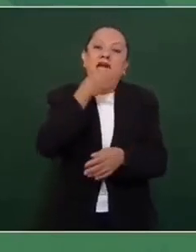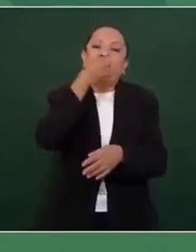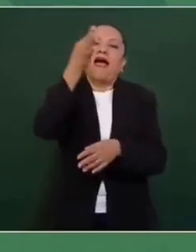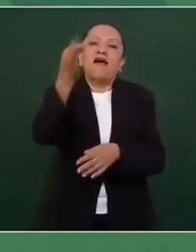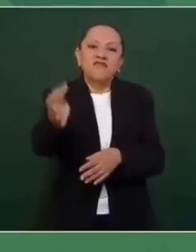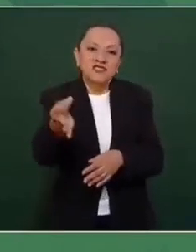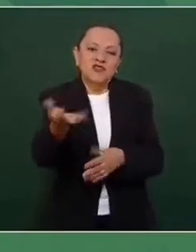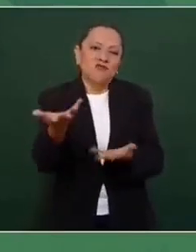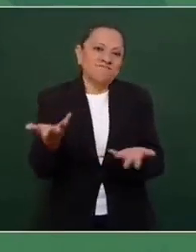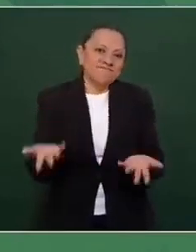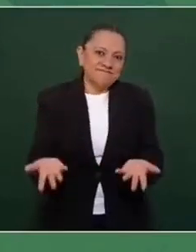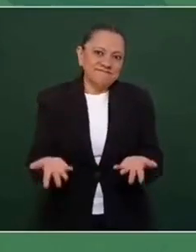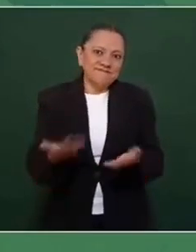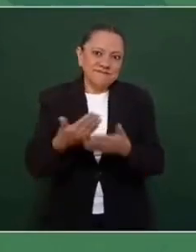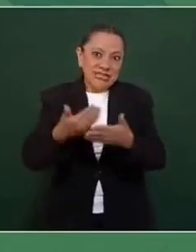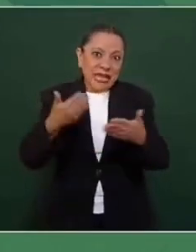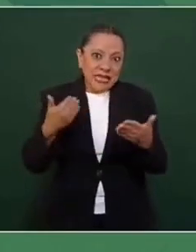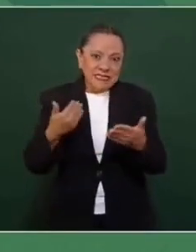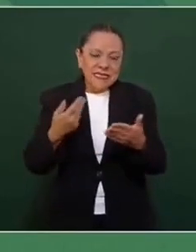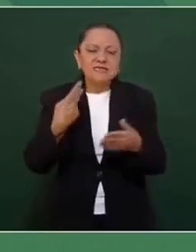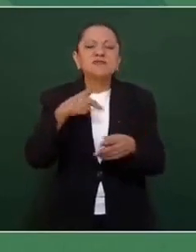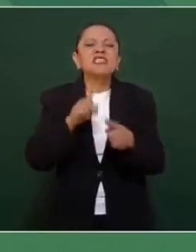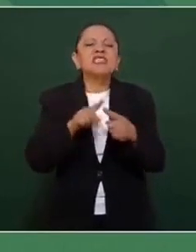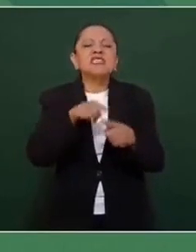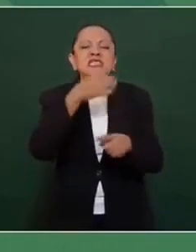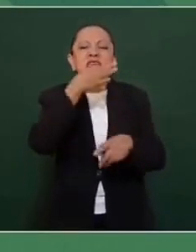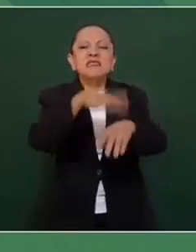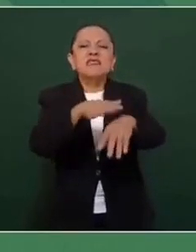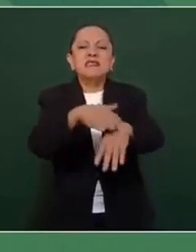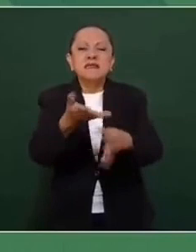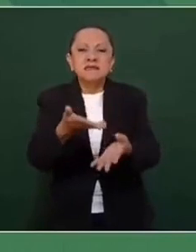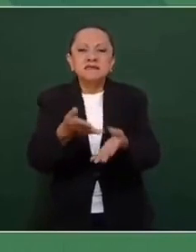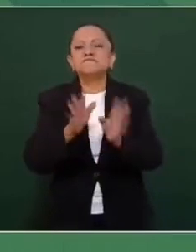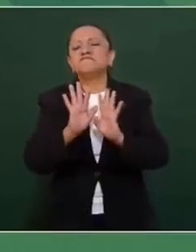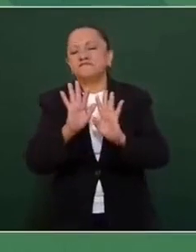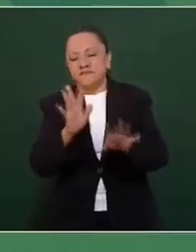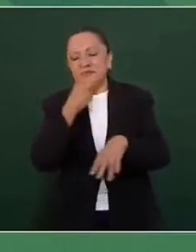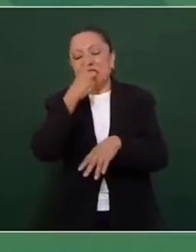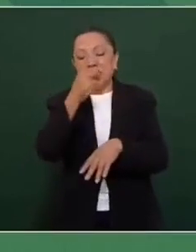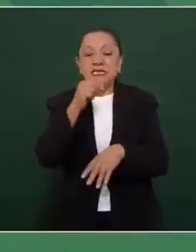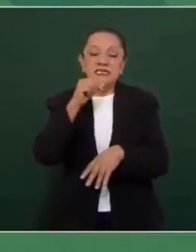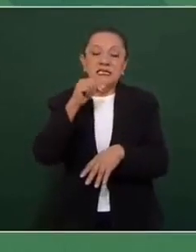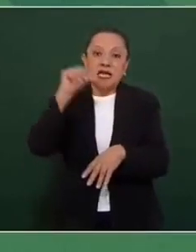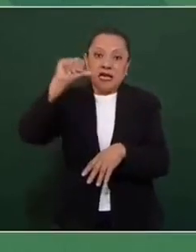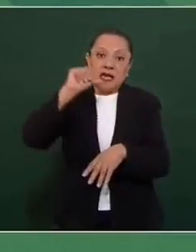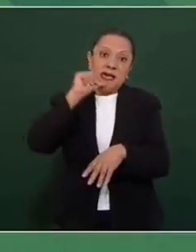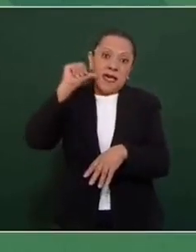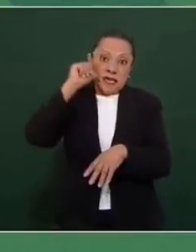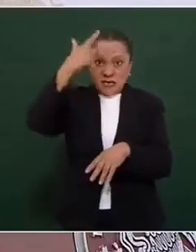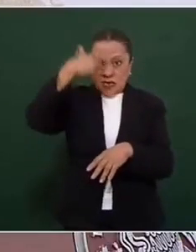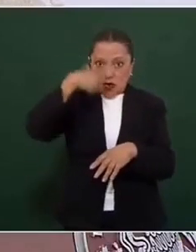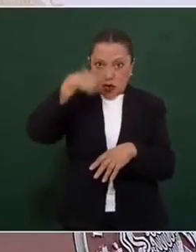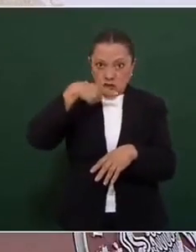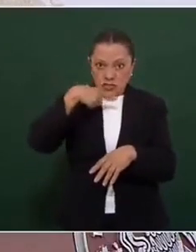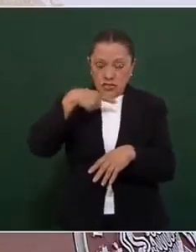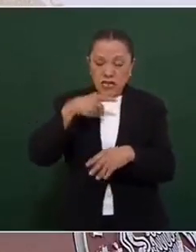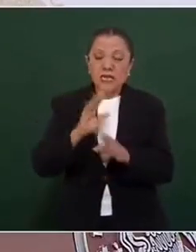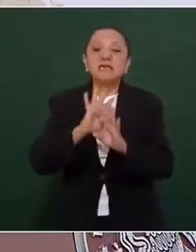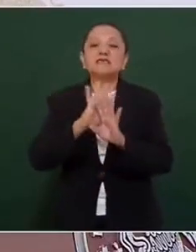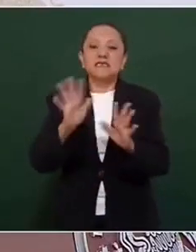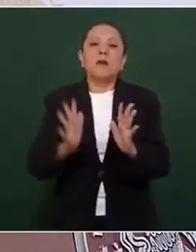participa en la reunión del banco de mexico el secretario de